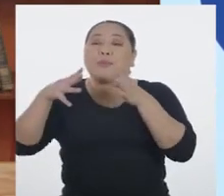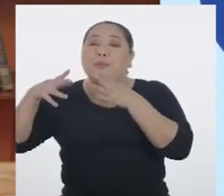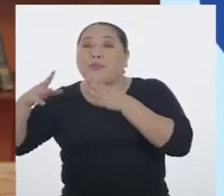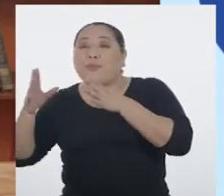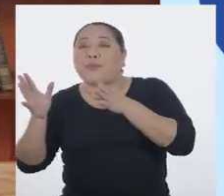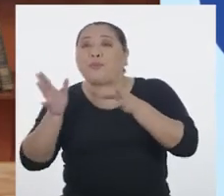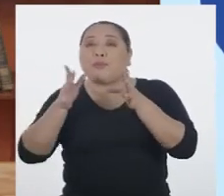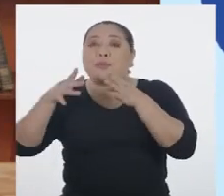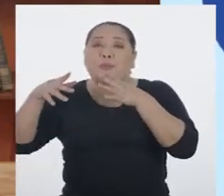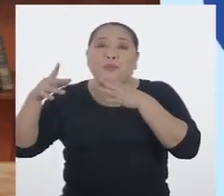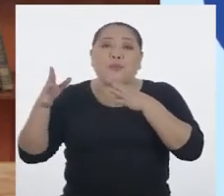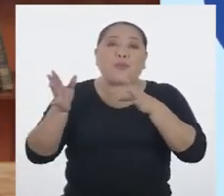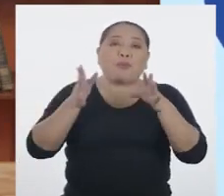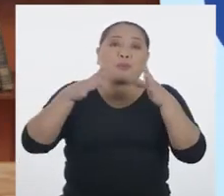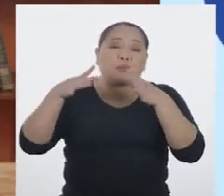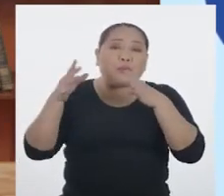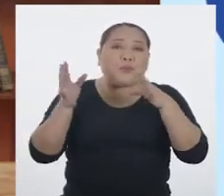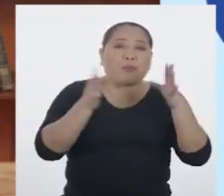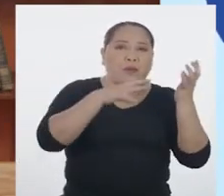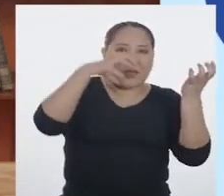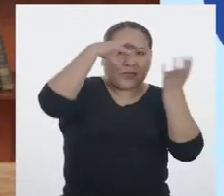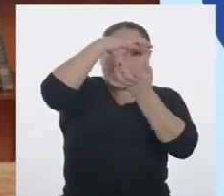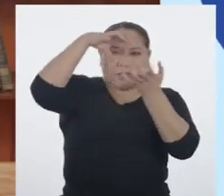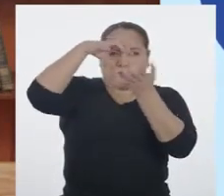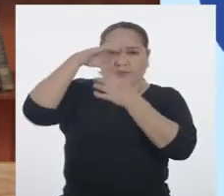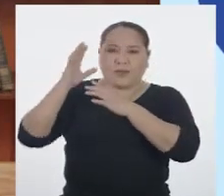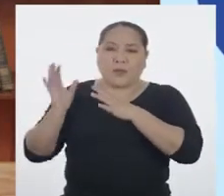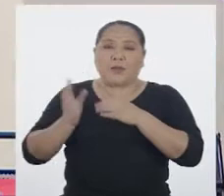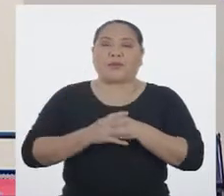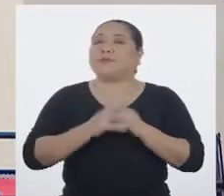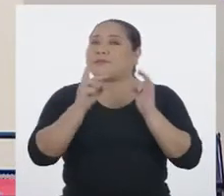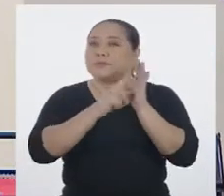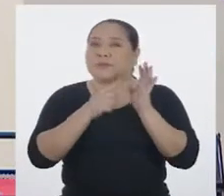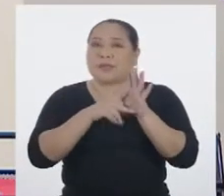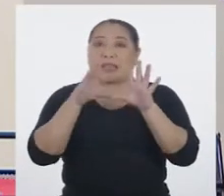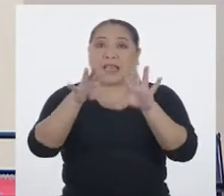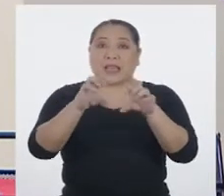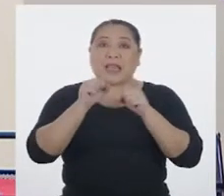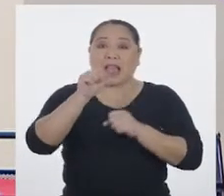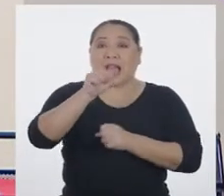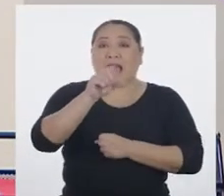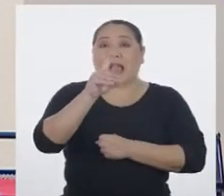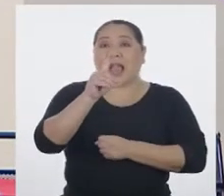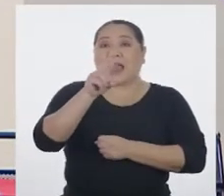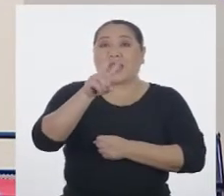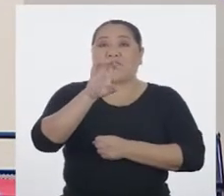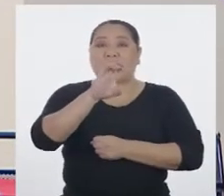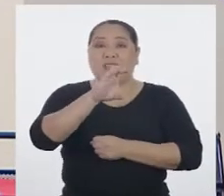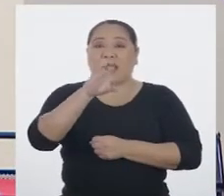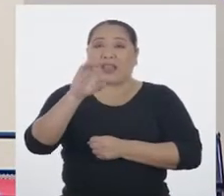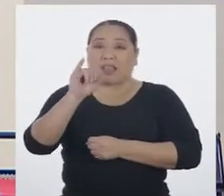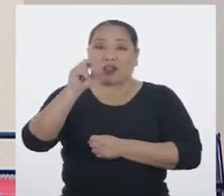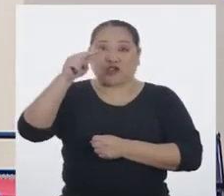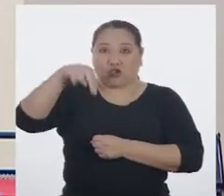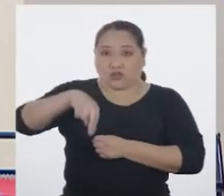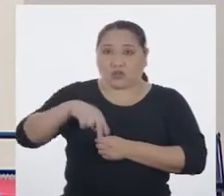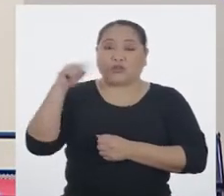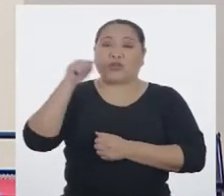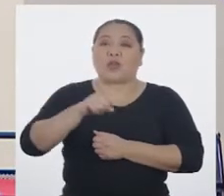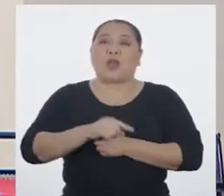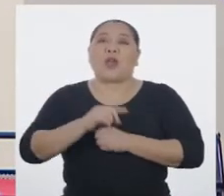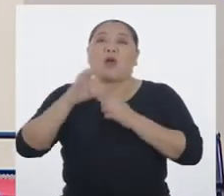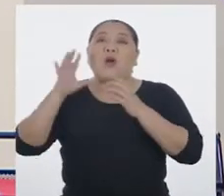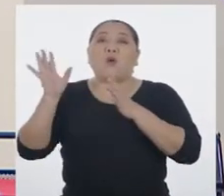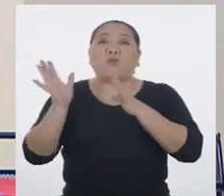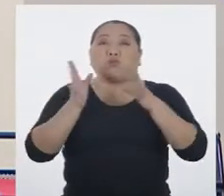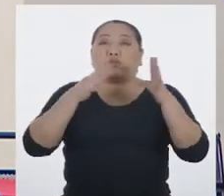aire producida por el campo de velocidades de la atmósfera. ¿Eso significa que las heladas de advección son originadas por la presencia